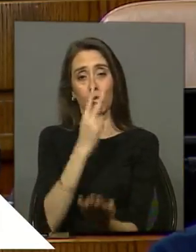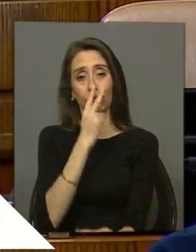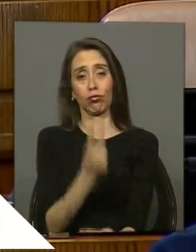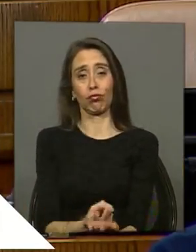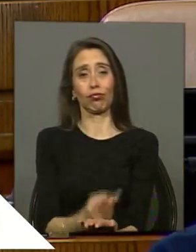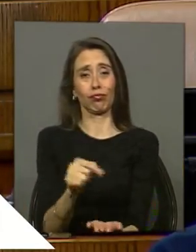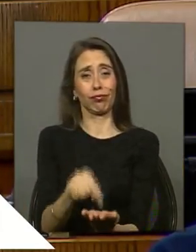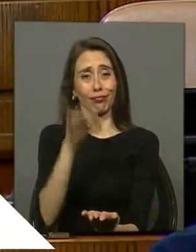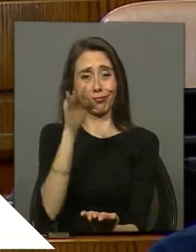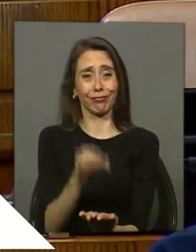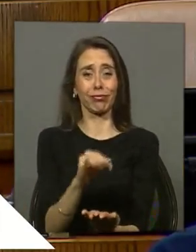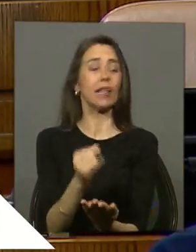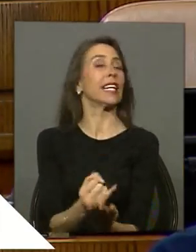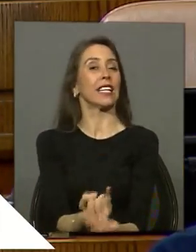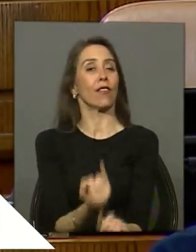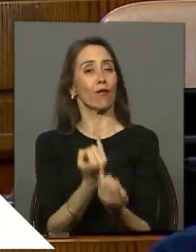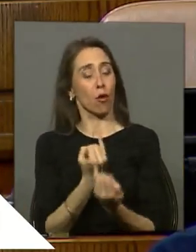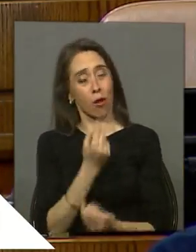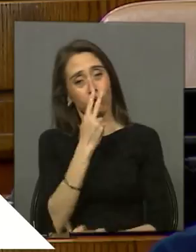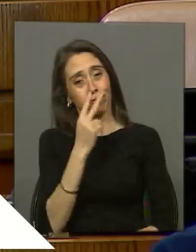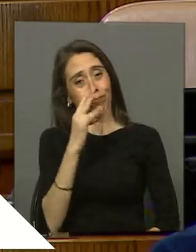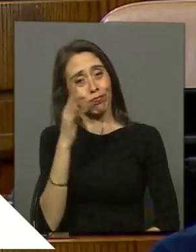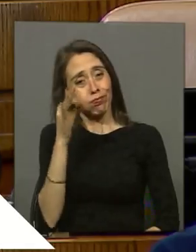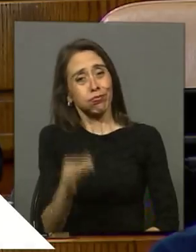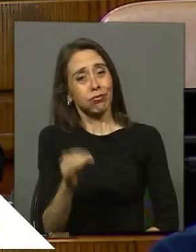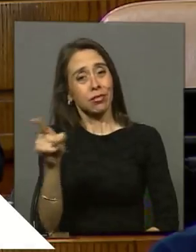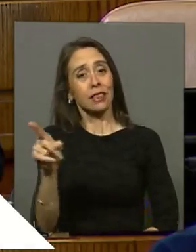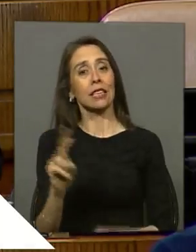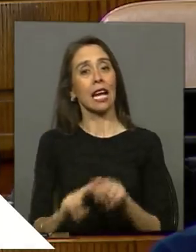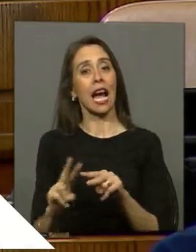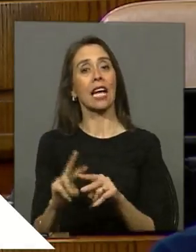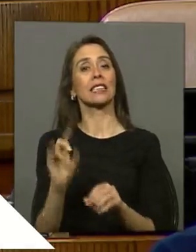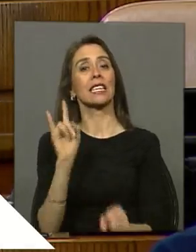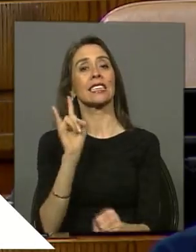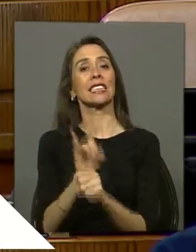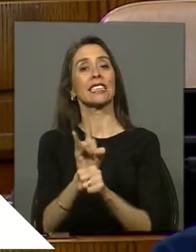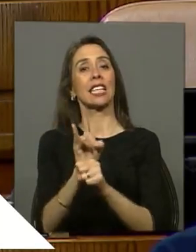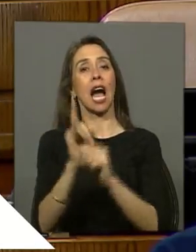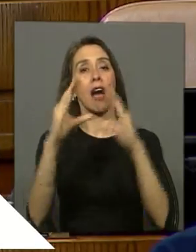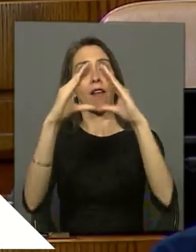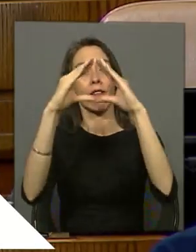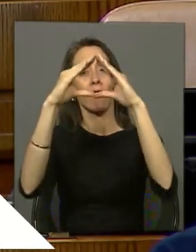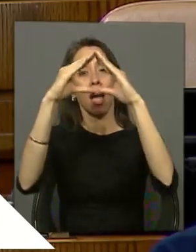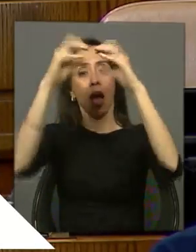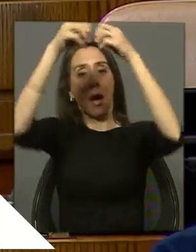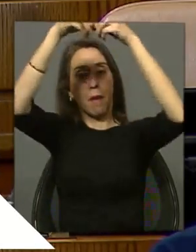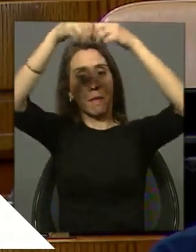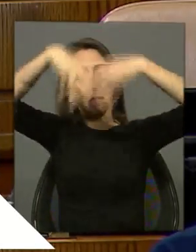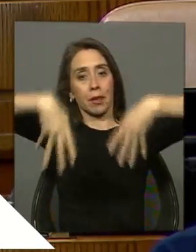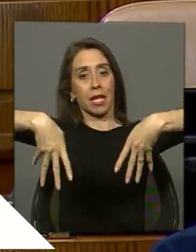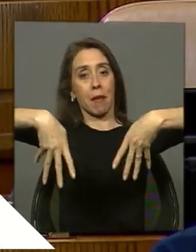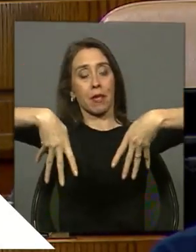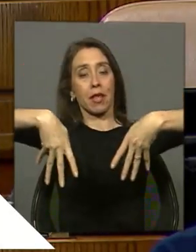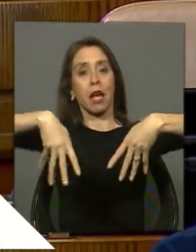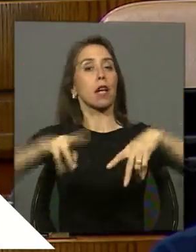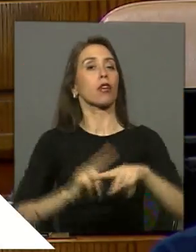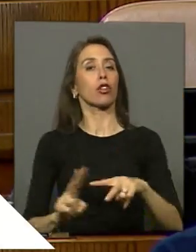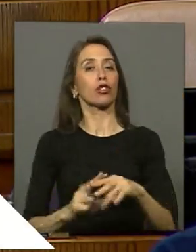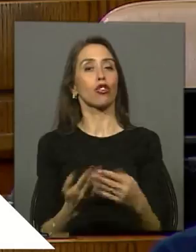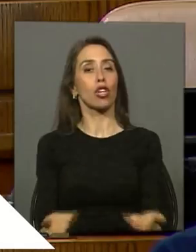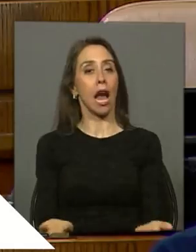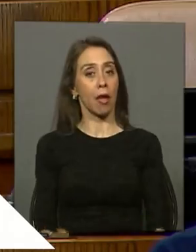con información que hacían evidente que estaban haciendo una estafa piramidal no hicieron absolutamente nada